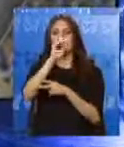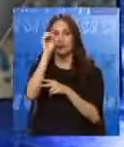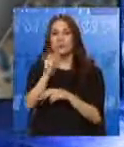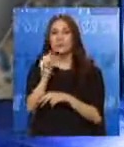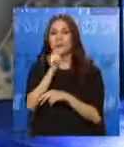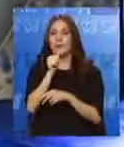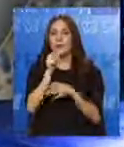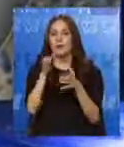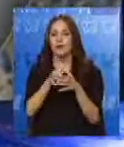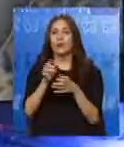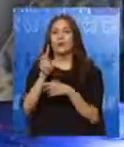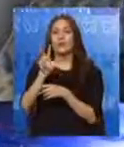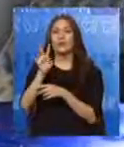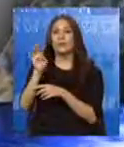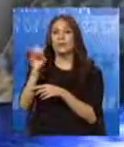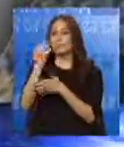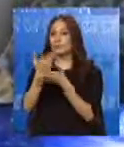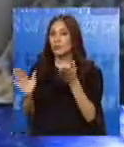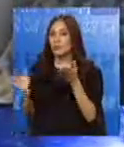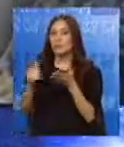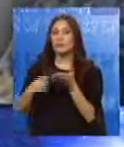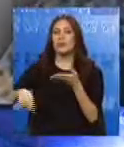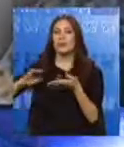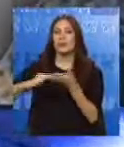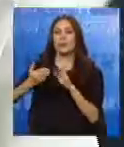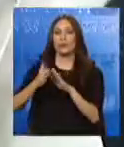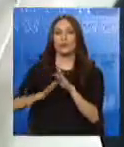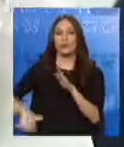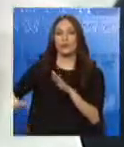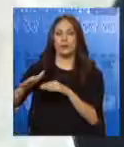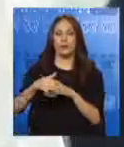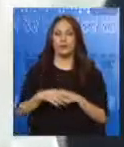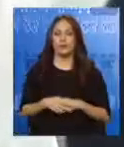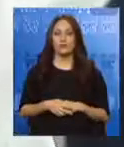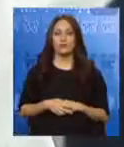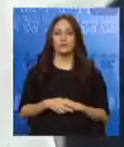privados y el 34% restante para medios comunitarios. Cristian Hidalgo, TC Televisión.